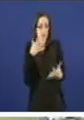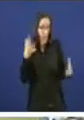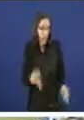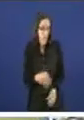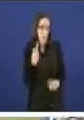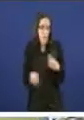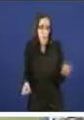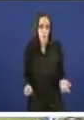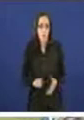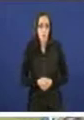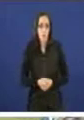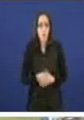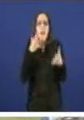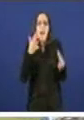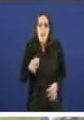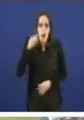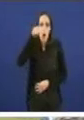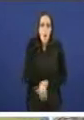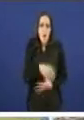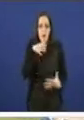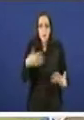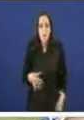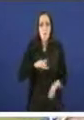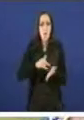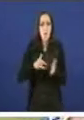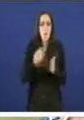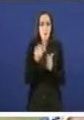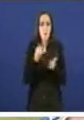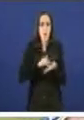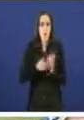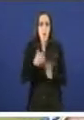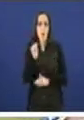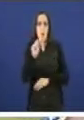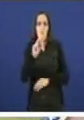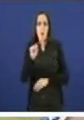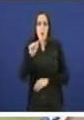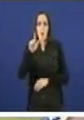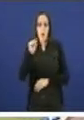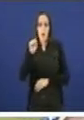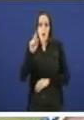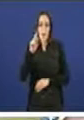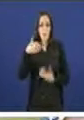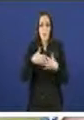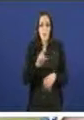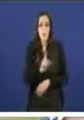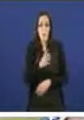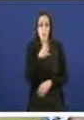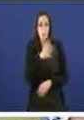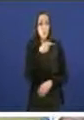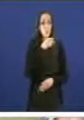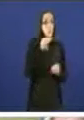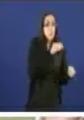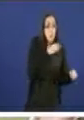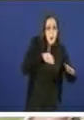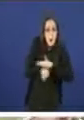A realidade é que hoxe non está a funcionar o proxecto Avalar e solamente ten que entrar nunha aula que este funcionando e ver como non é unha